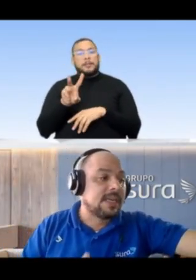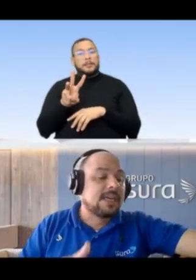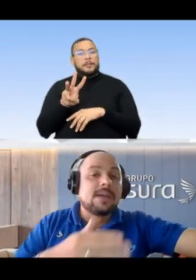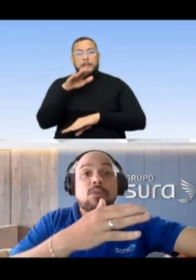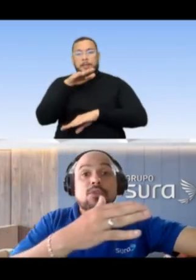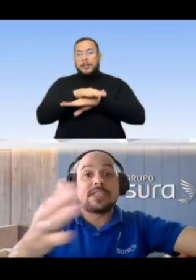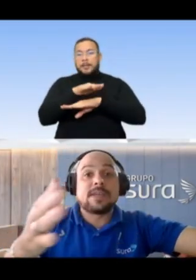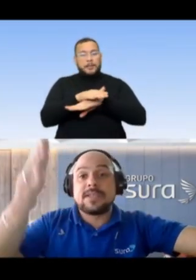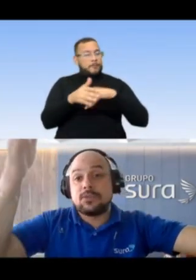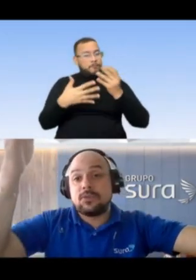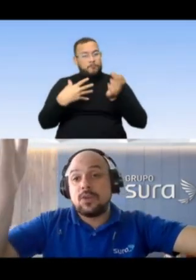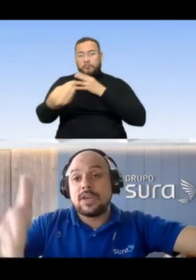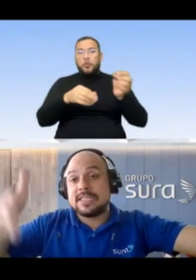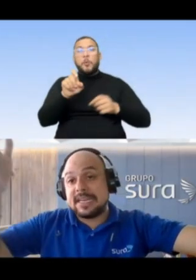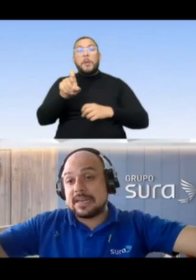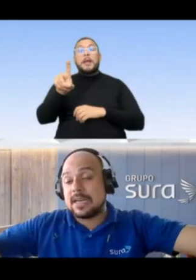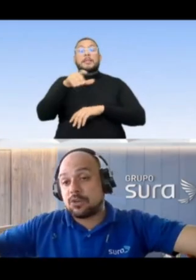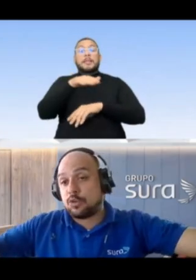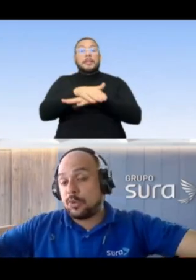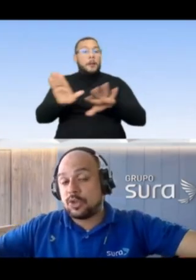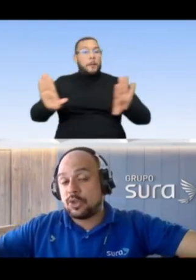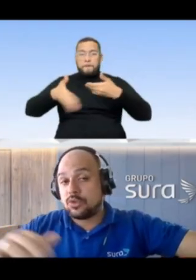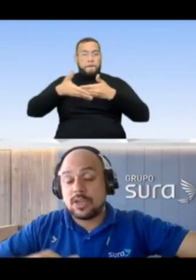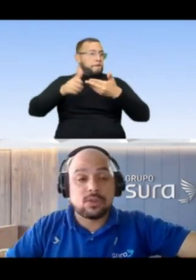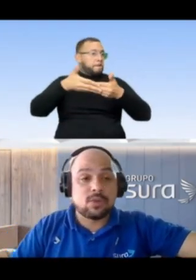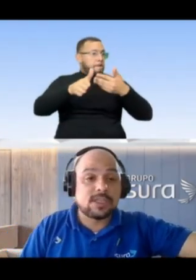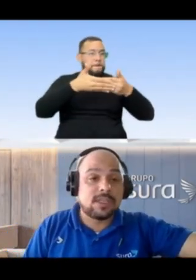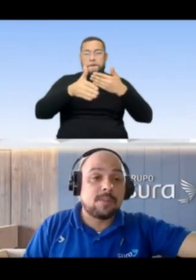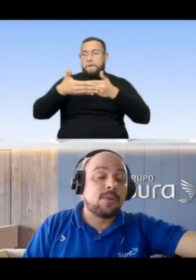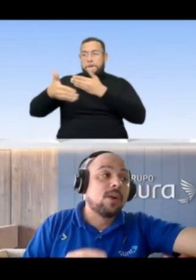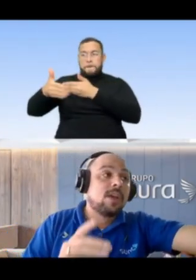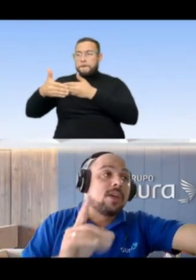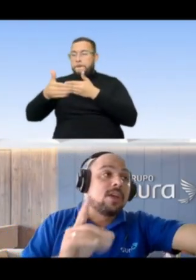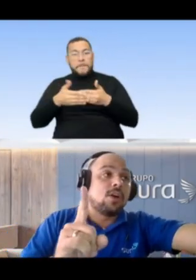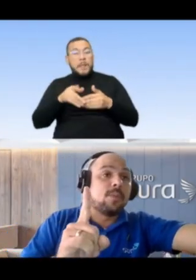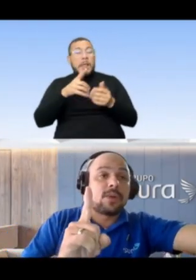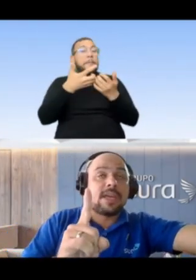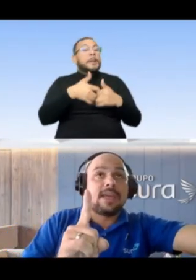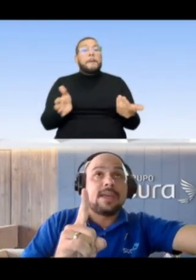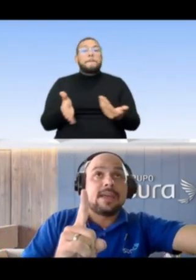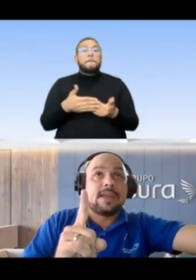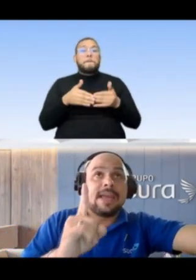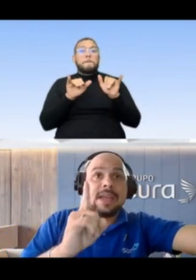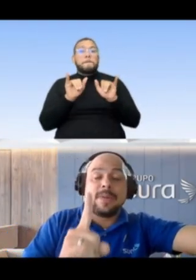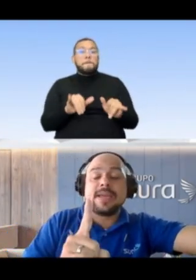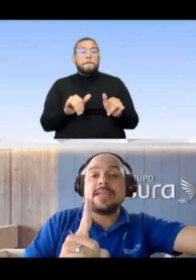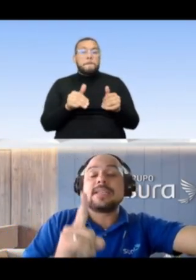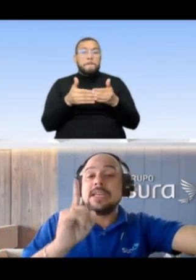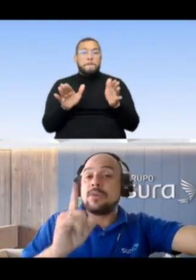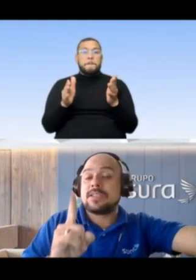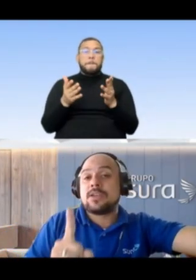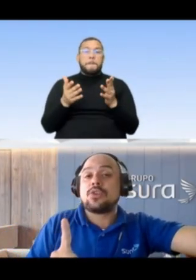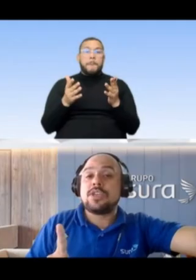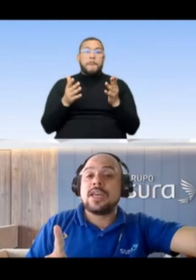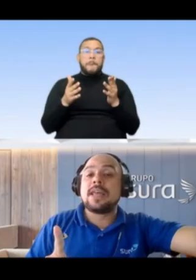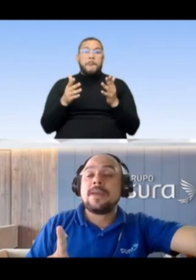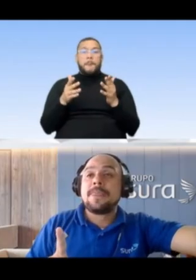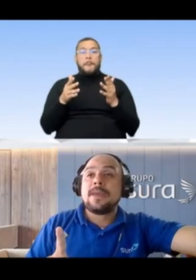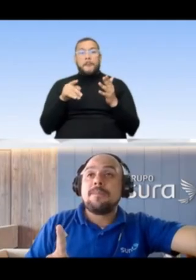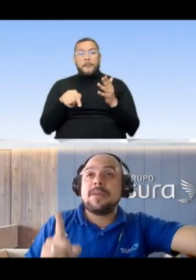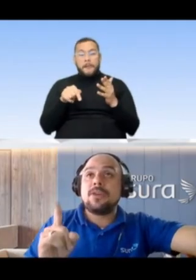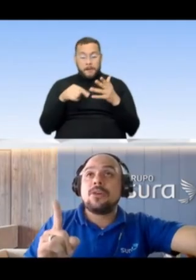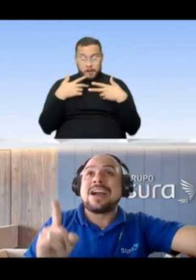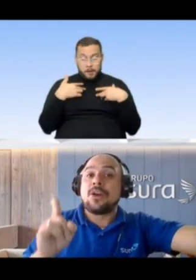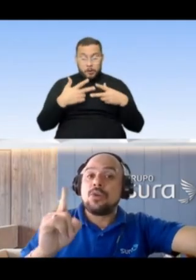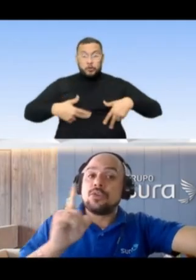estar en la calle. Muchas empresas tuvieron que cerrar sus procesos durante todo ese tiempo. Y ojo, porque el país y nuestra